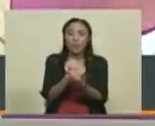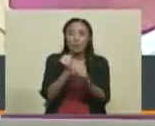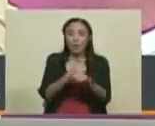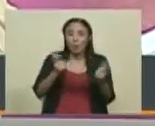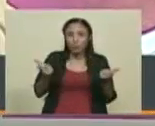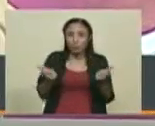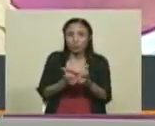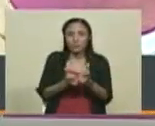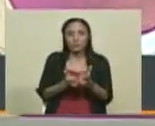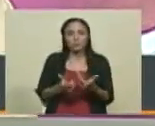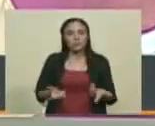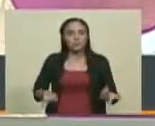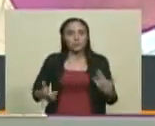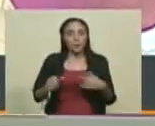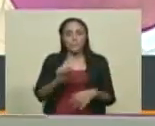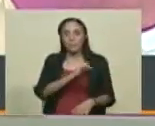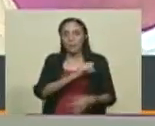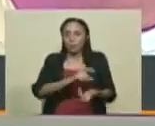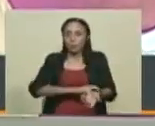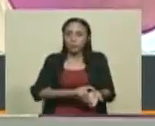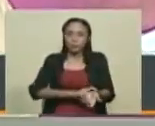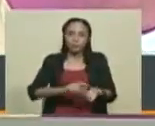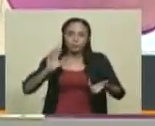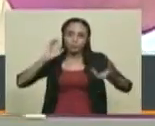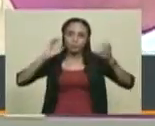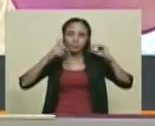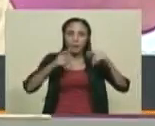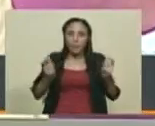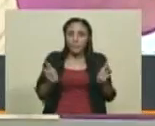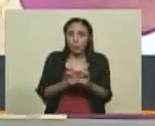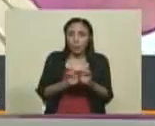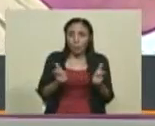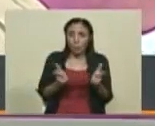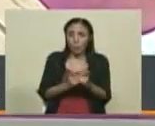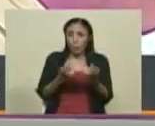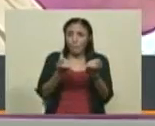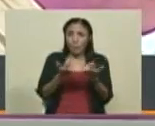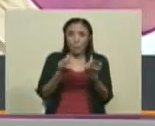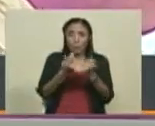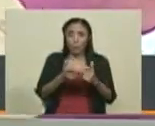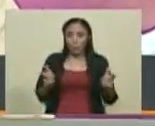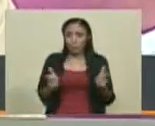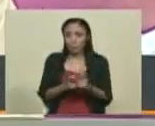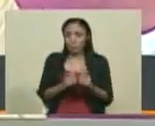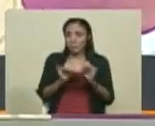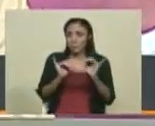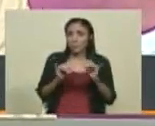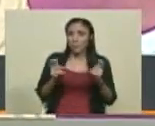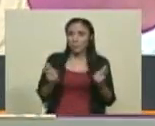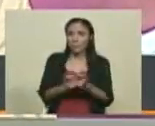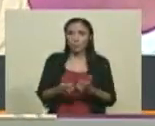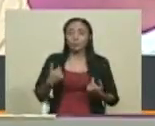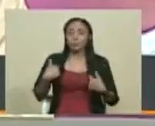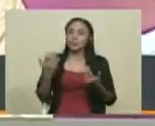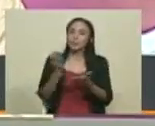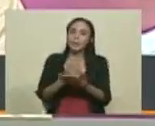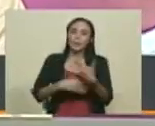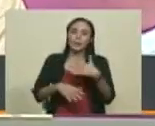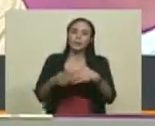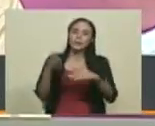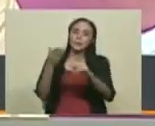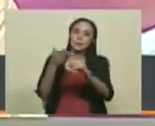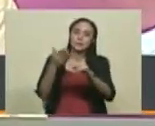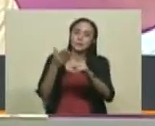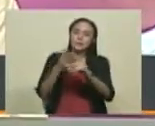minimalismo. El minimalismo, hacer lo mínimo o hacer menos de lo mínimo. Yo tengo una lucha frontal contra